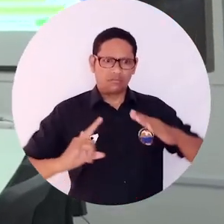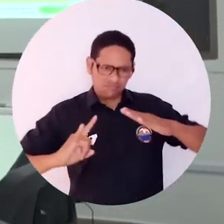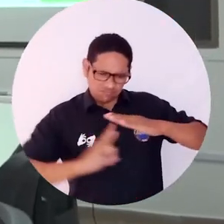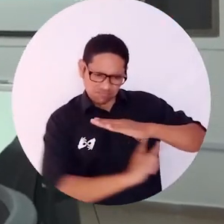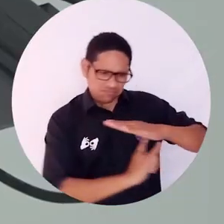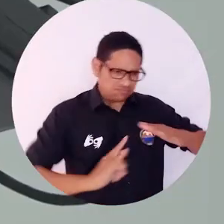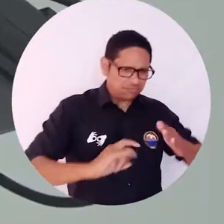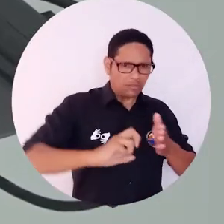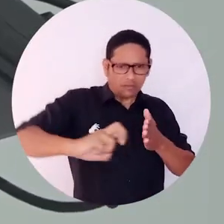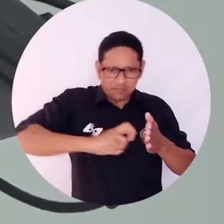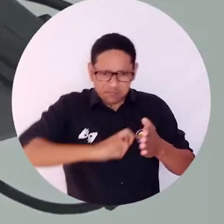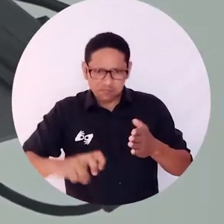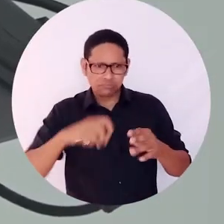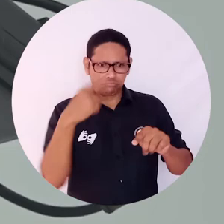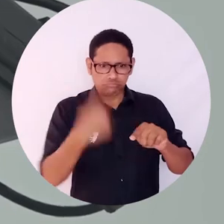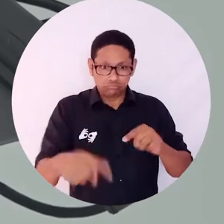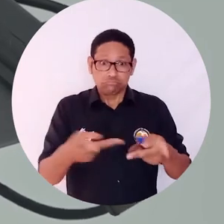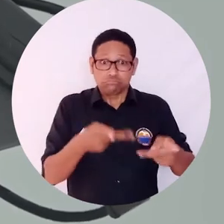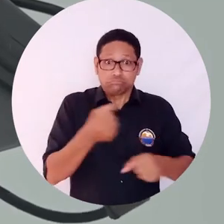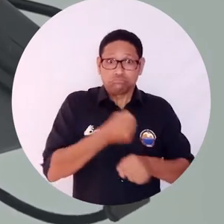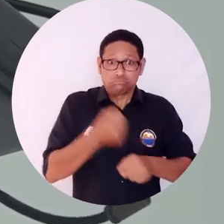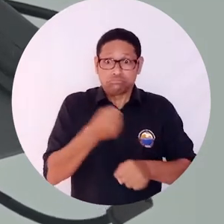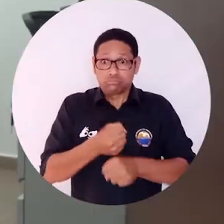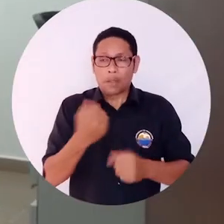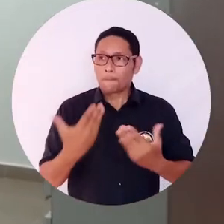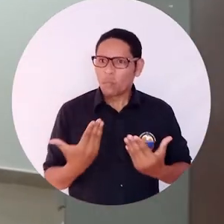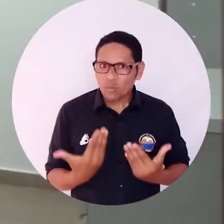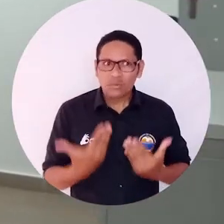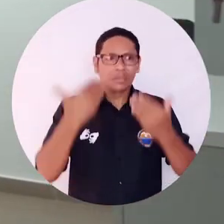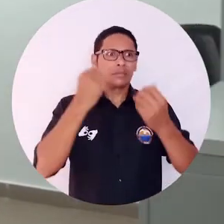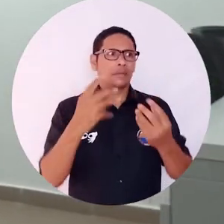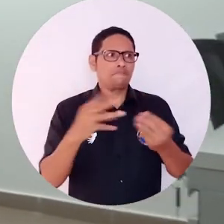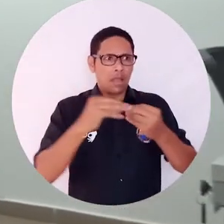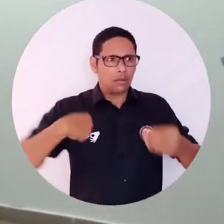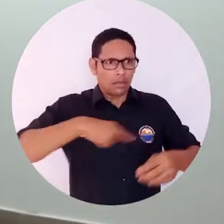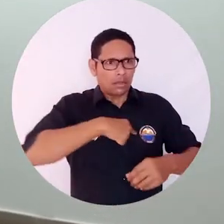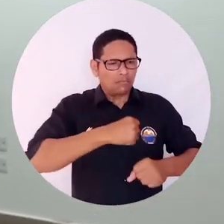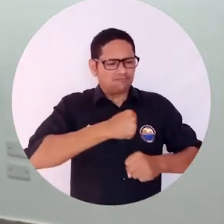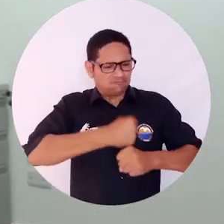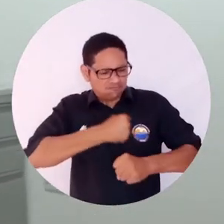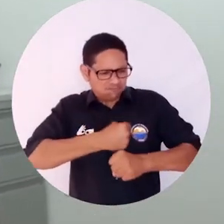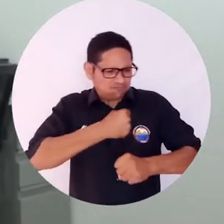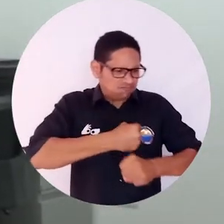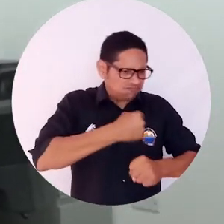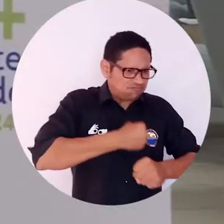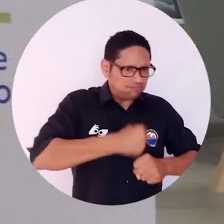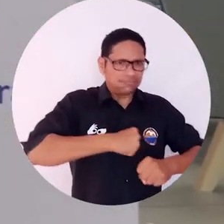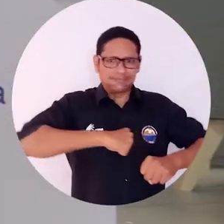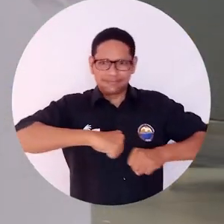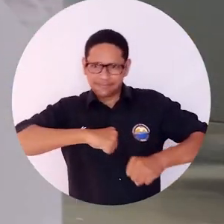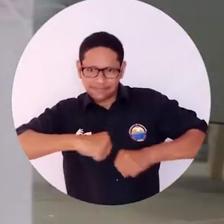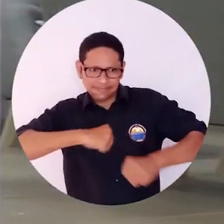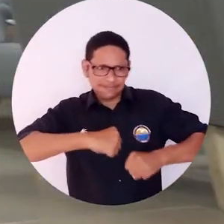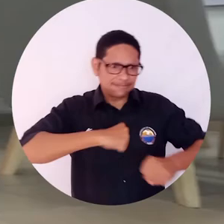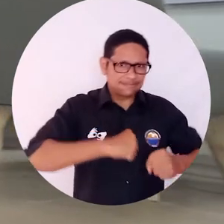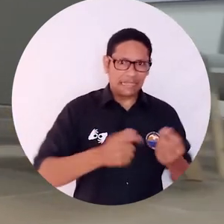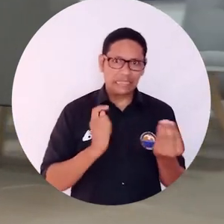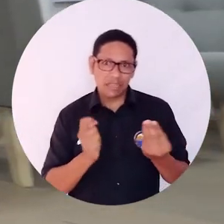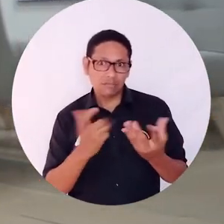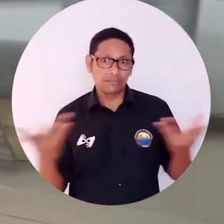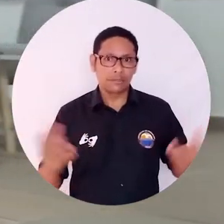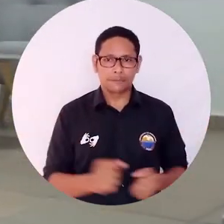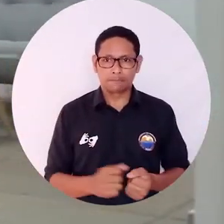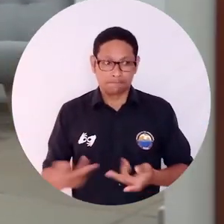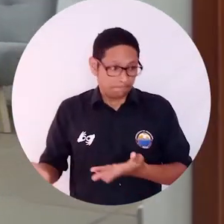de trabajo con los cuales se puede desarrollar mejor lo que tiene que ver con la función sindical. La entrega de esta oficina se da